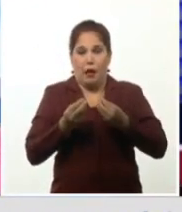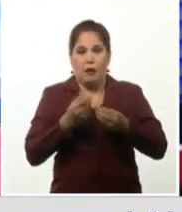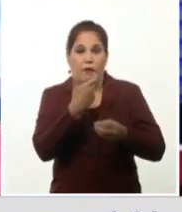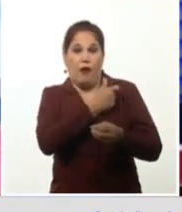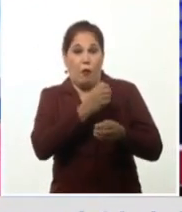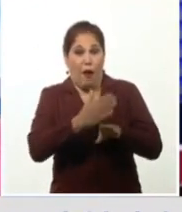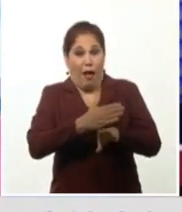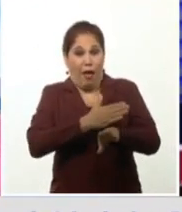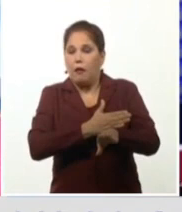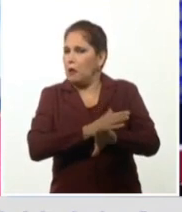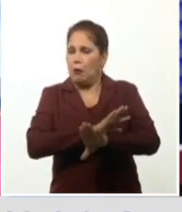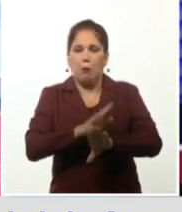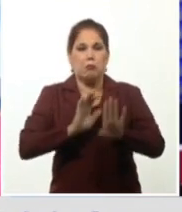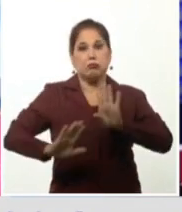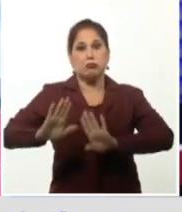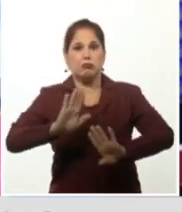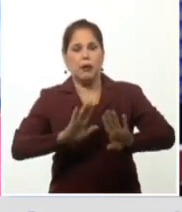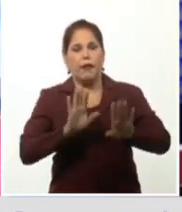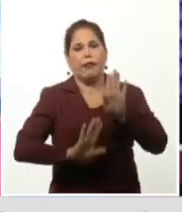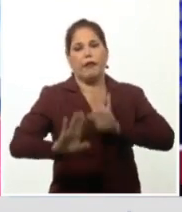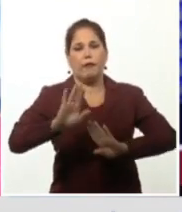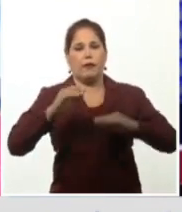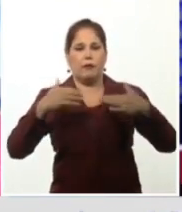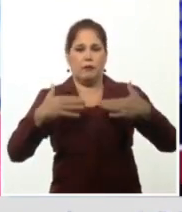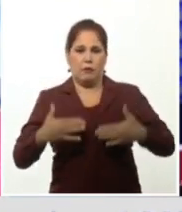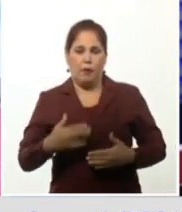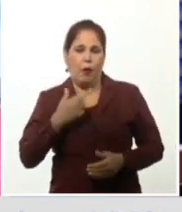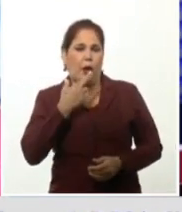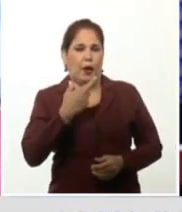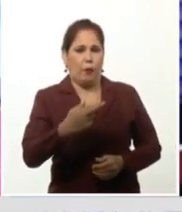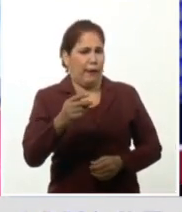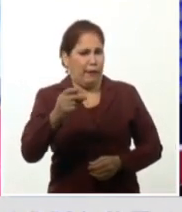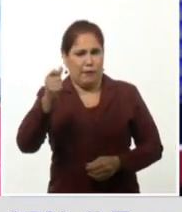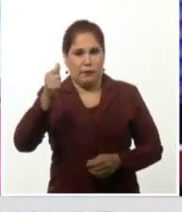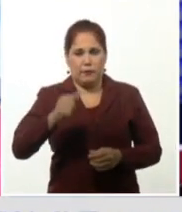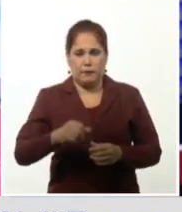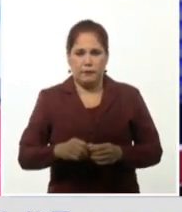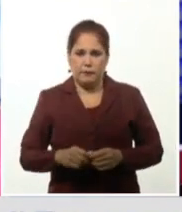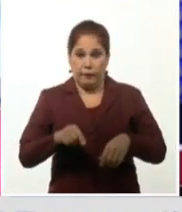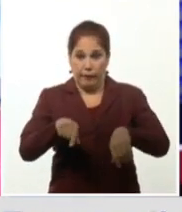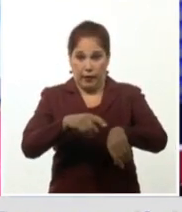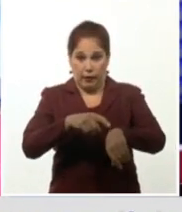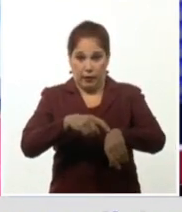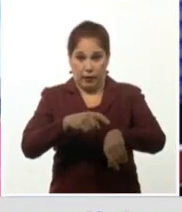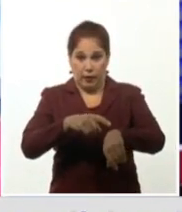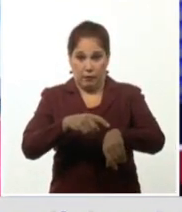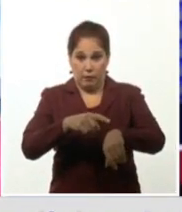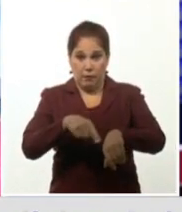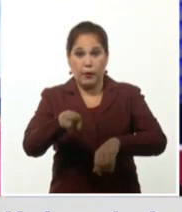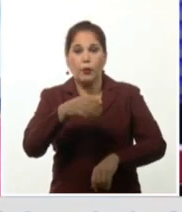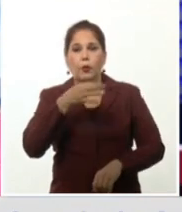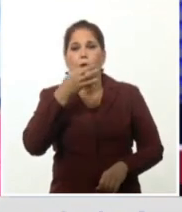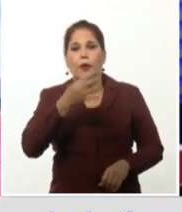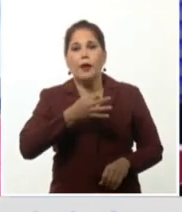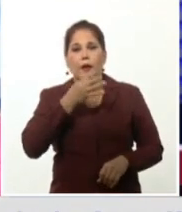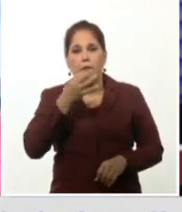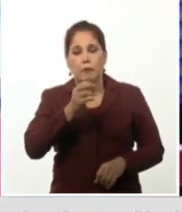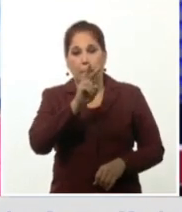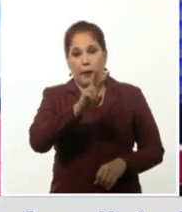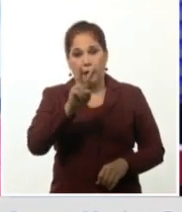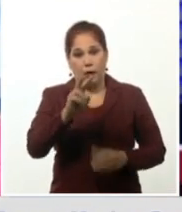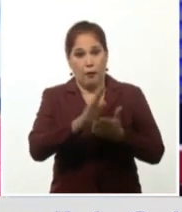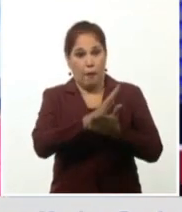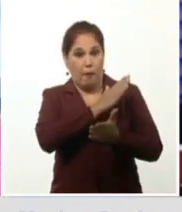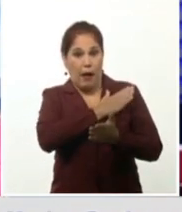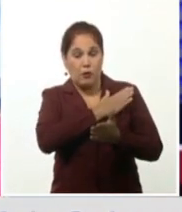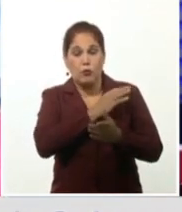son elementos importantes de la respuesta inmune. En estos momentos, como tú mencionabas, desde el 22 de marzo